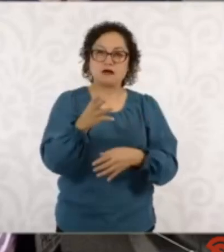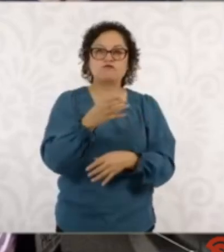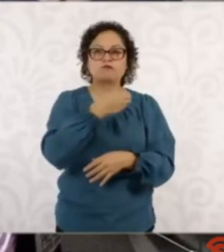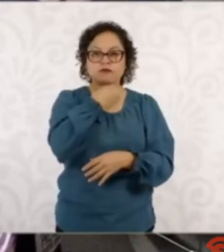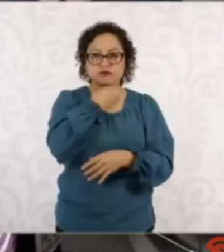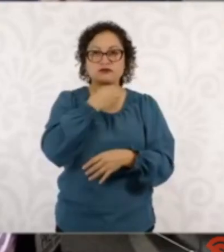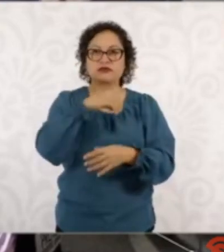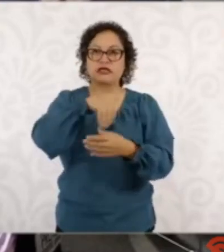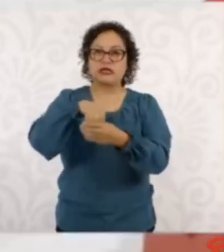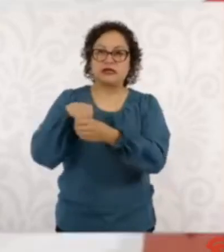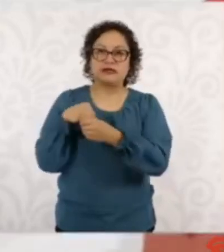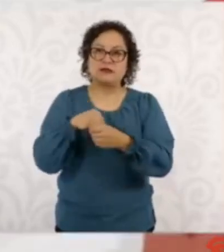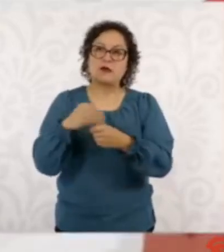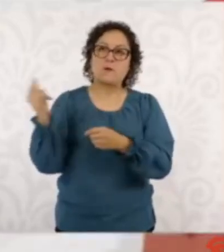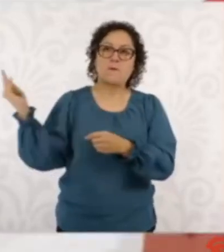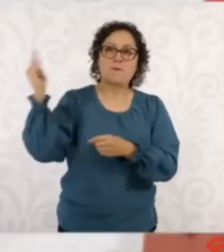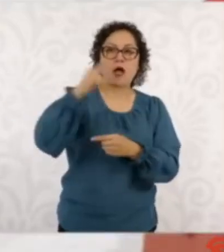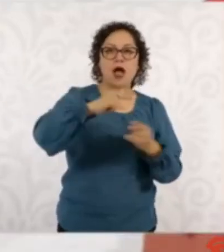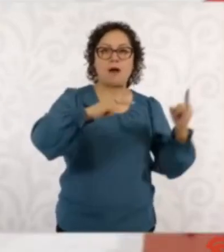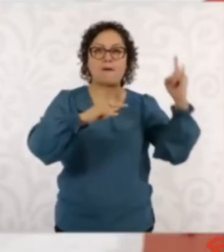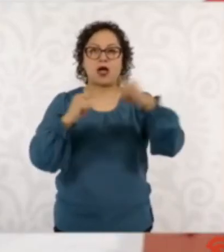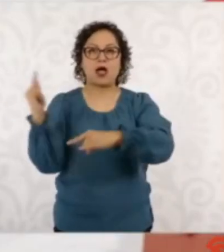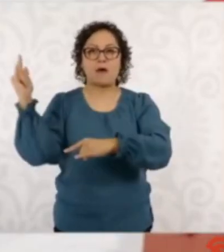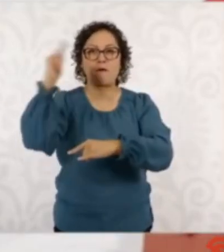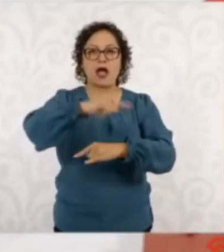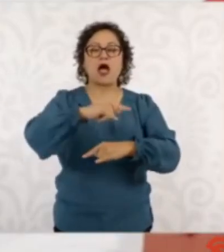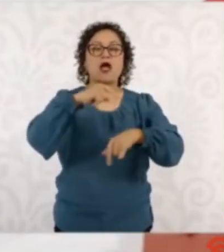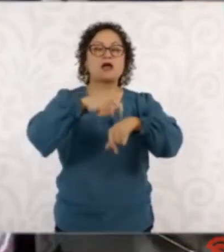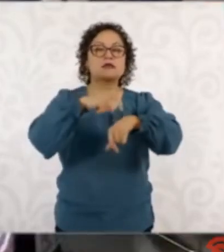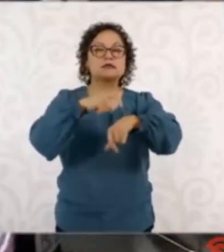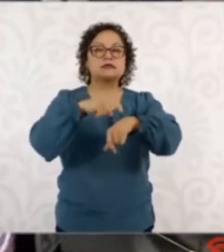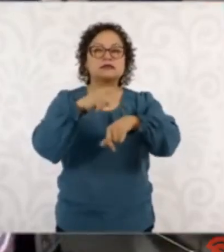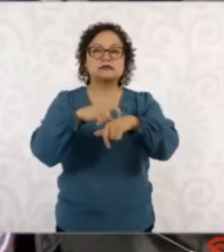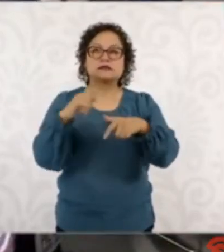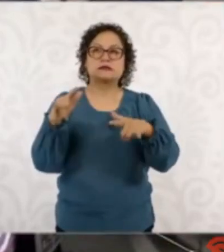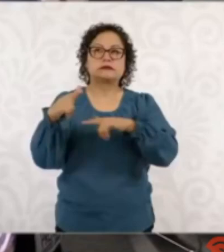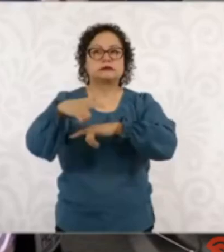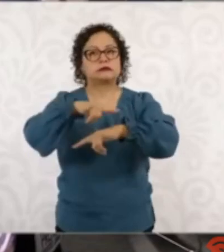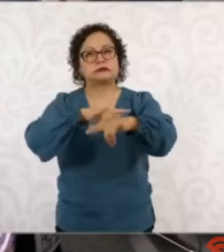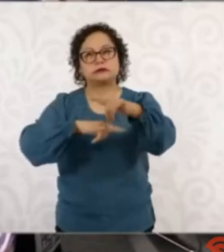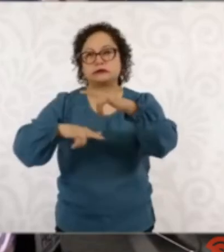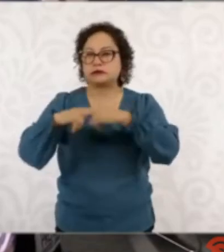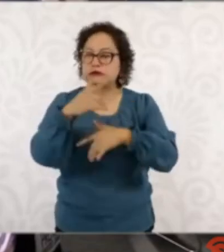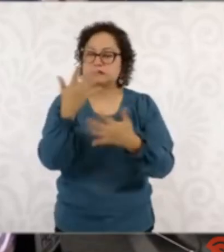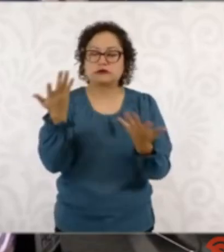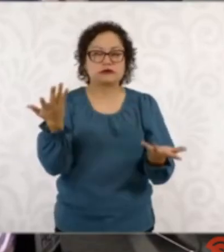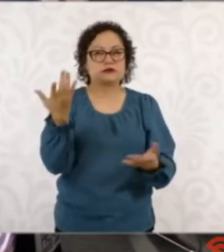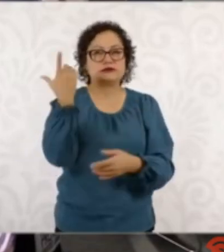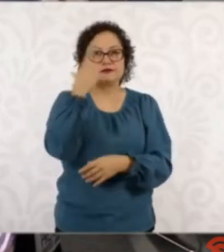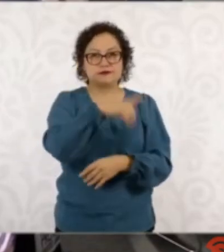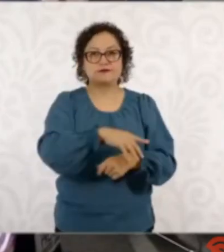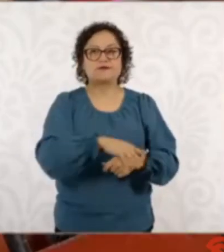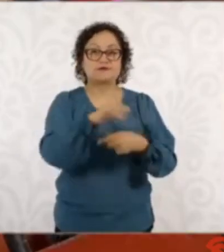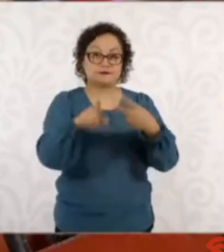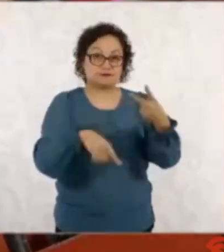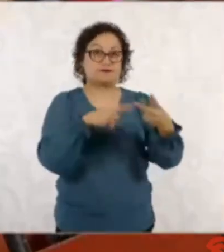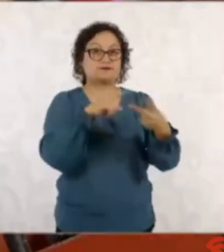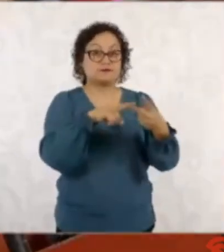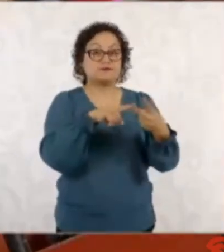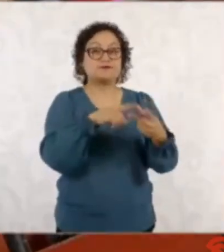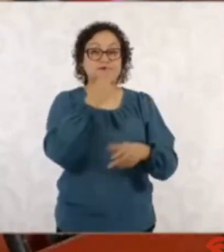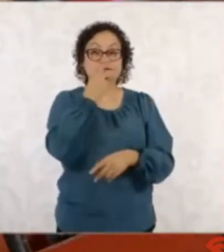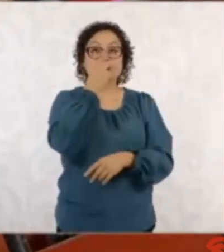de los que debería de haber en ciertas horas. Resuelve declarar la saturación en el campo aéreo del